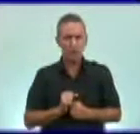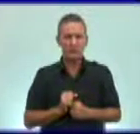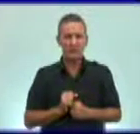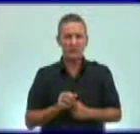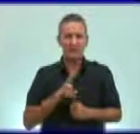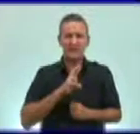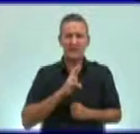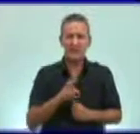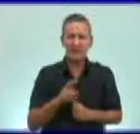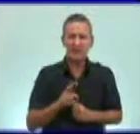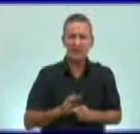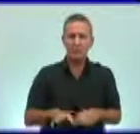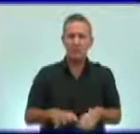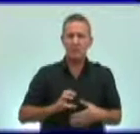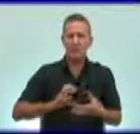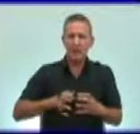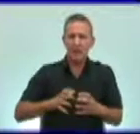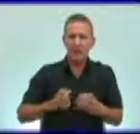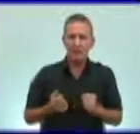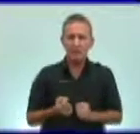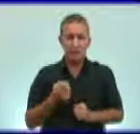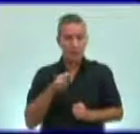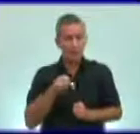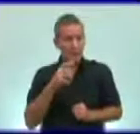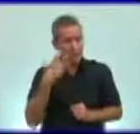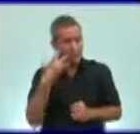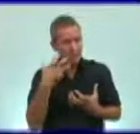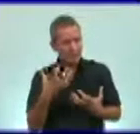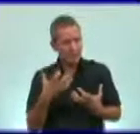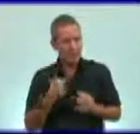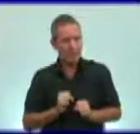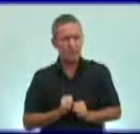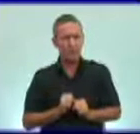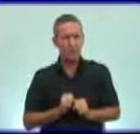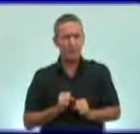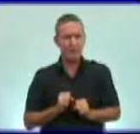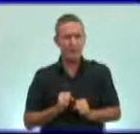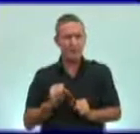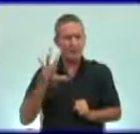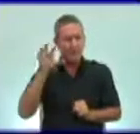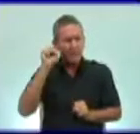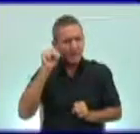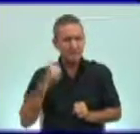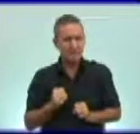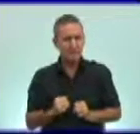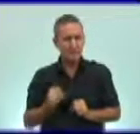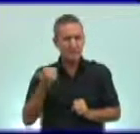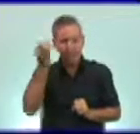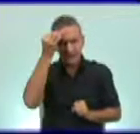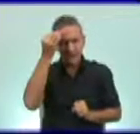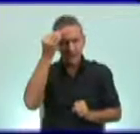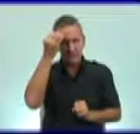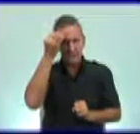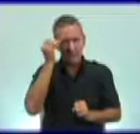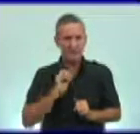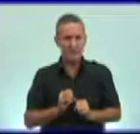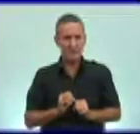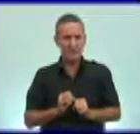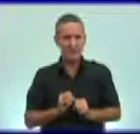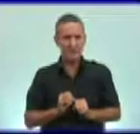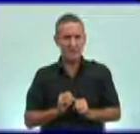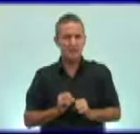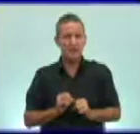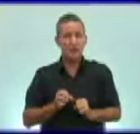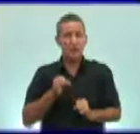condicionamientos. Eso es importante porque es esencial entender que su saber y su conocimiento, su